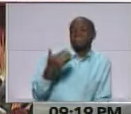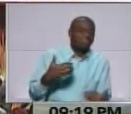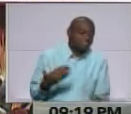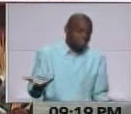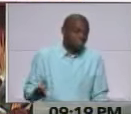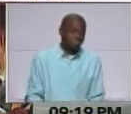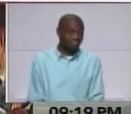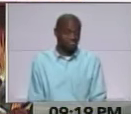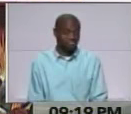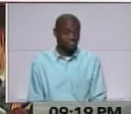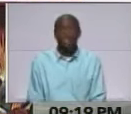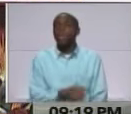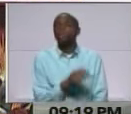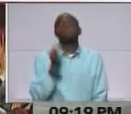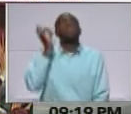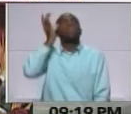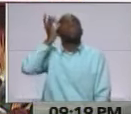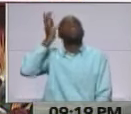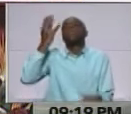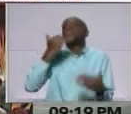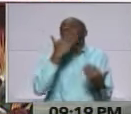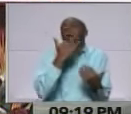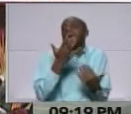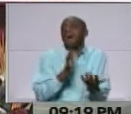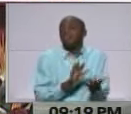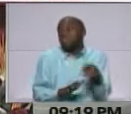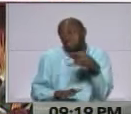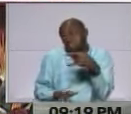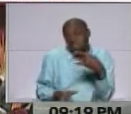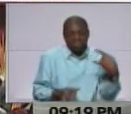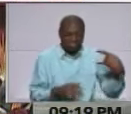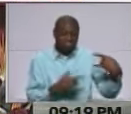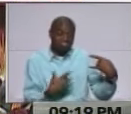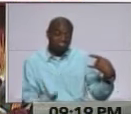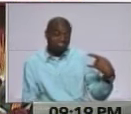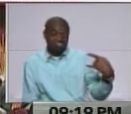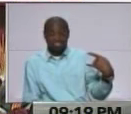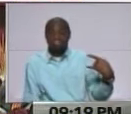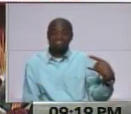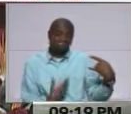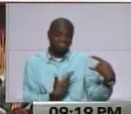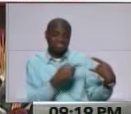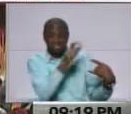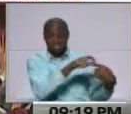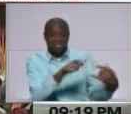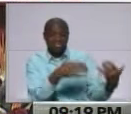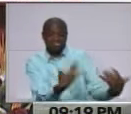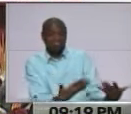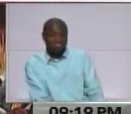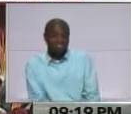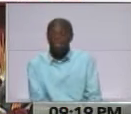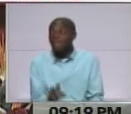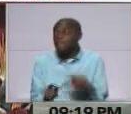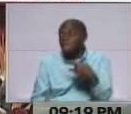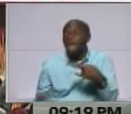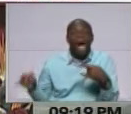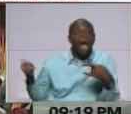Llegan e inventan y se creen ellos mismos, se creen sus mentiras. Ahora sí se jodió Diosdado, ahora sí.